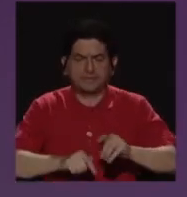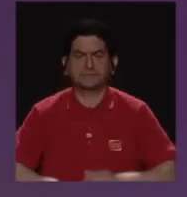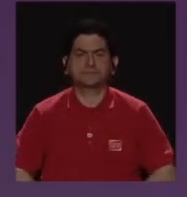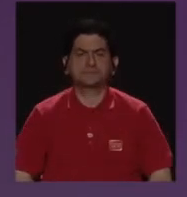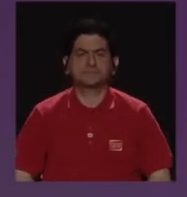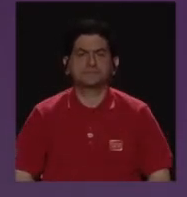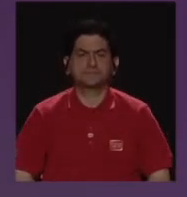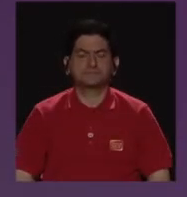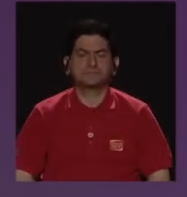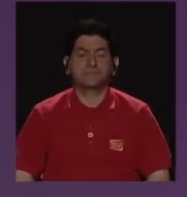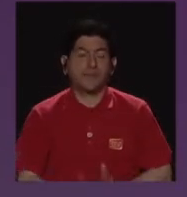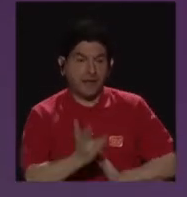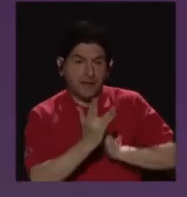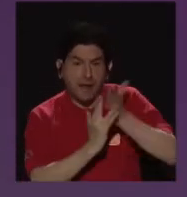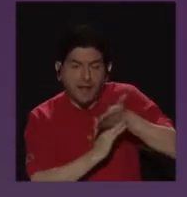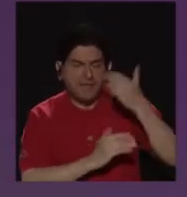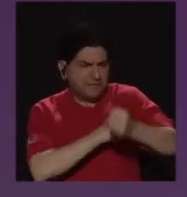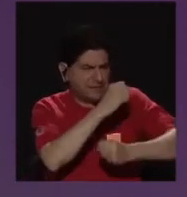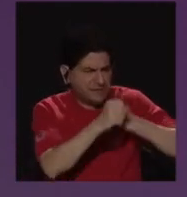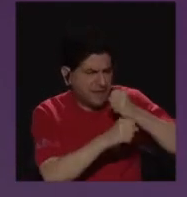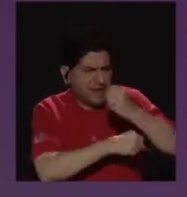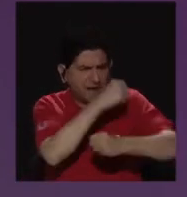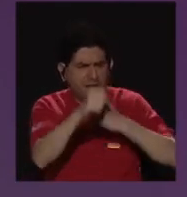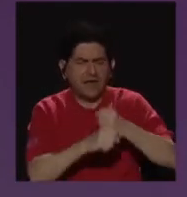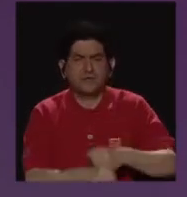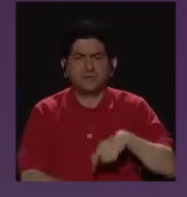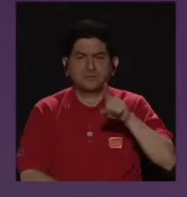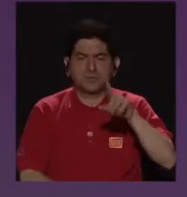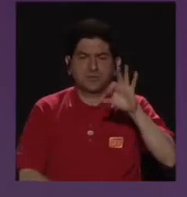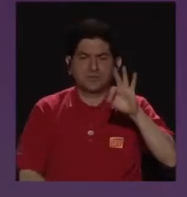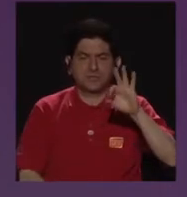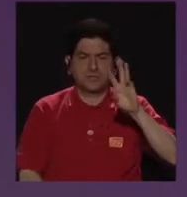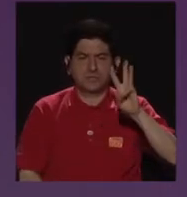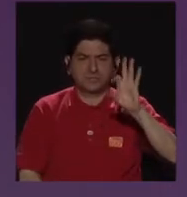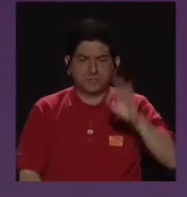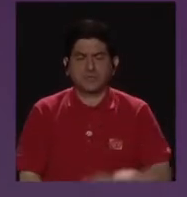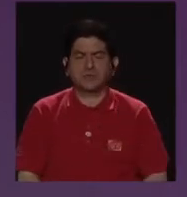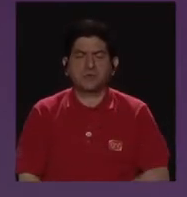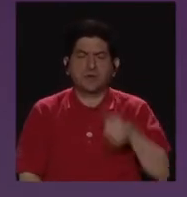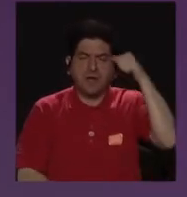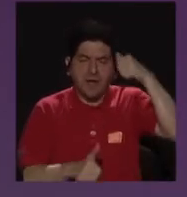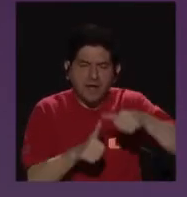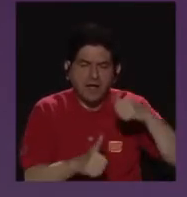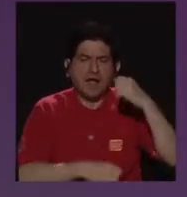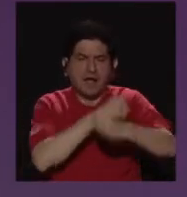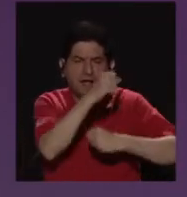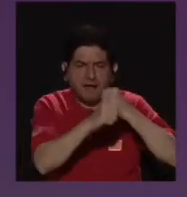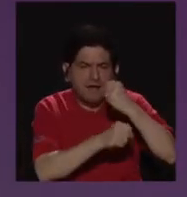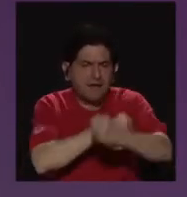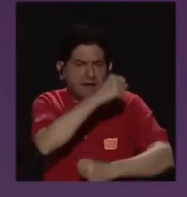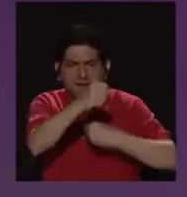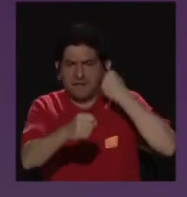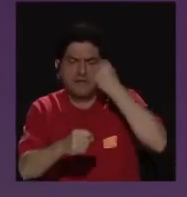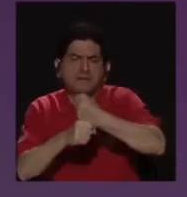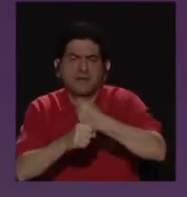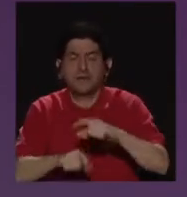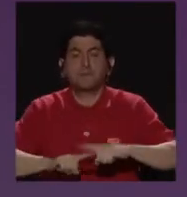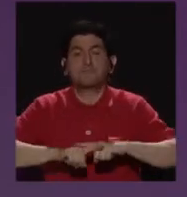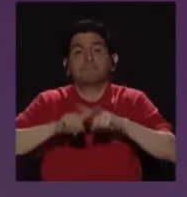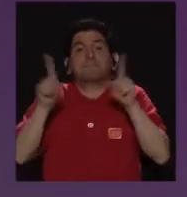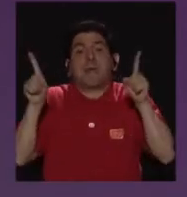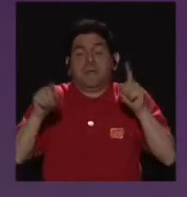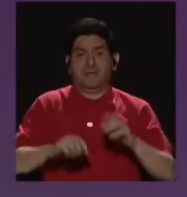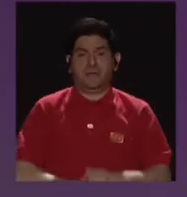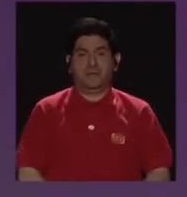y qué bueno a través de los años desde 1969 se viene conmemorando año tras año pero que